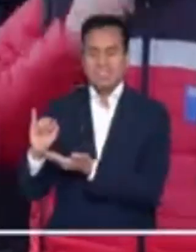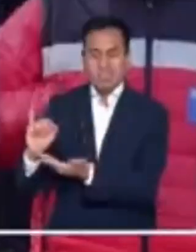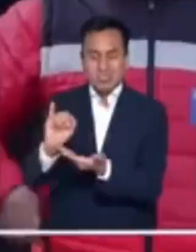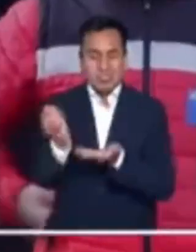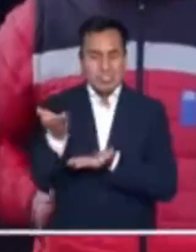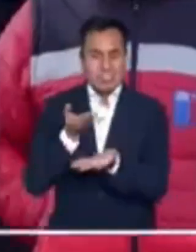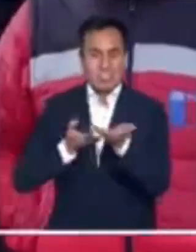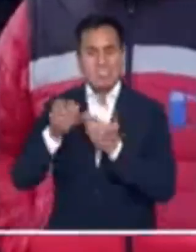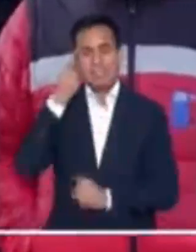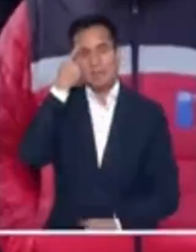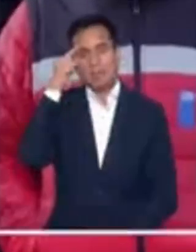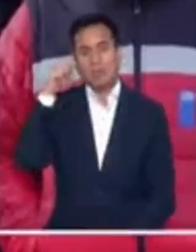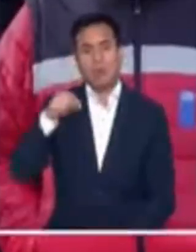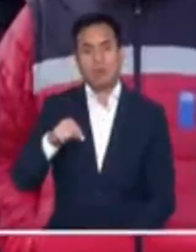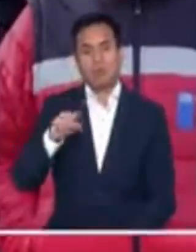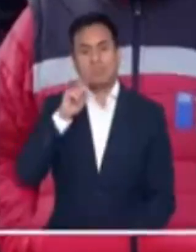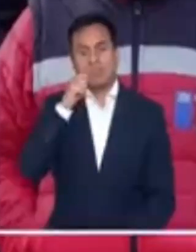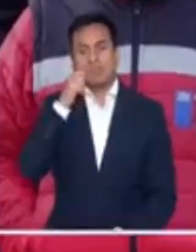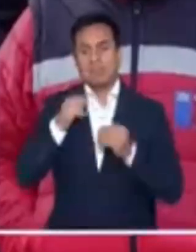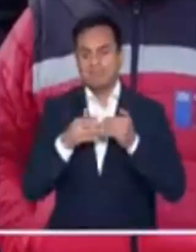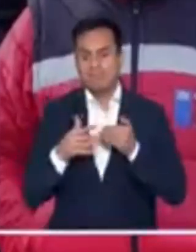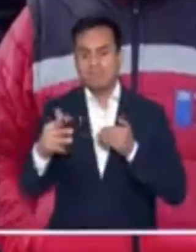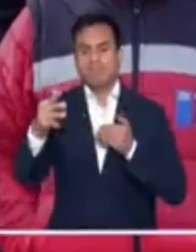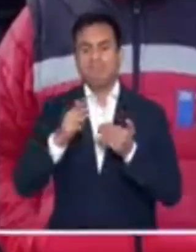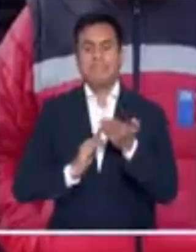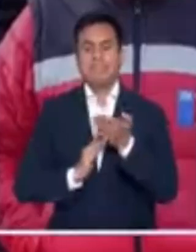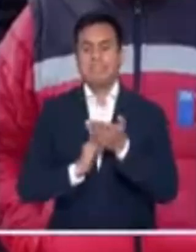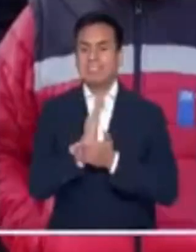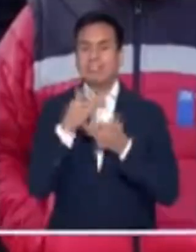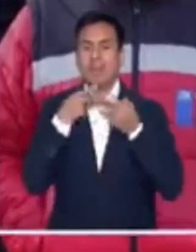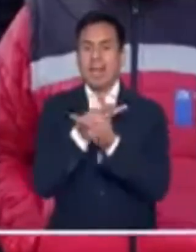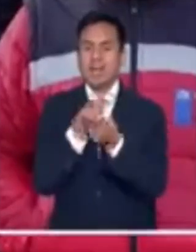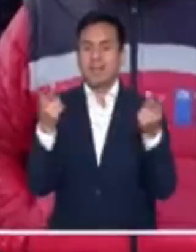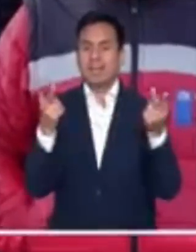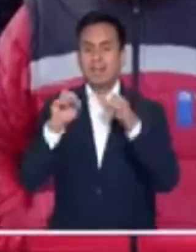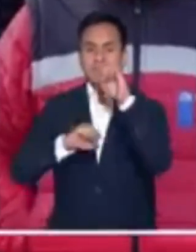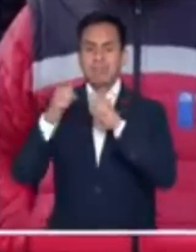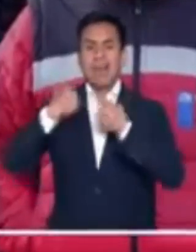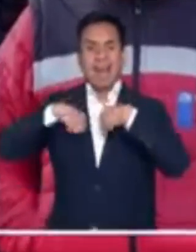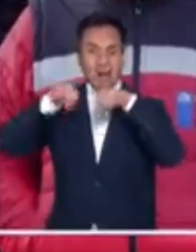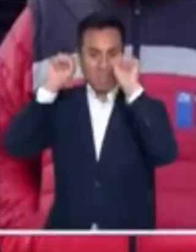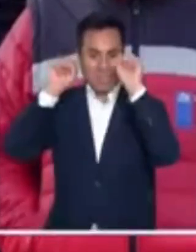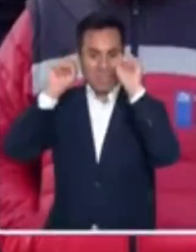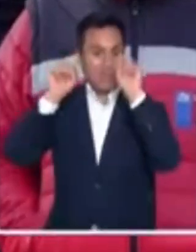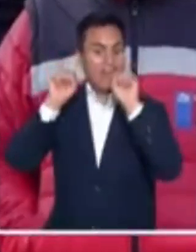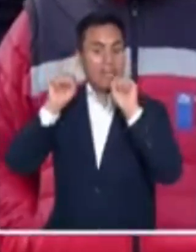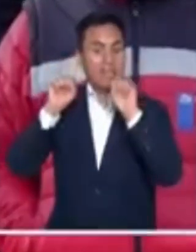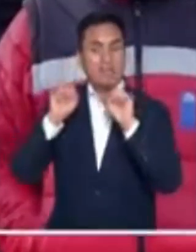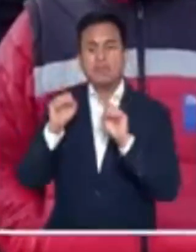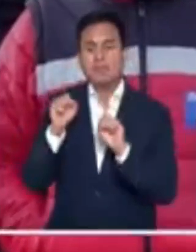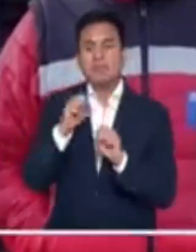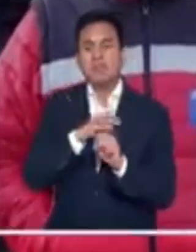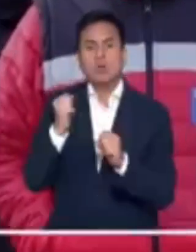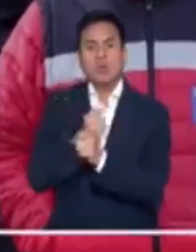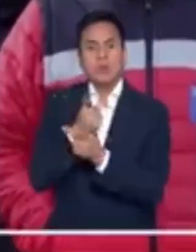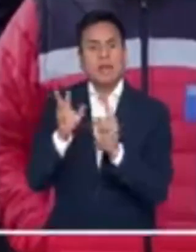instituciones, pero hoy día, de alguna manera, se da ya el inicio al anunciar la empresa adjudicada. Yo quiero agradecer al Ministerio de Obras